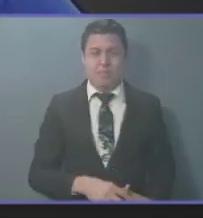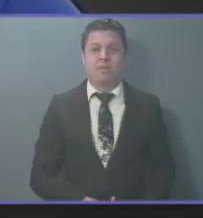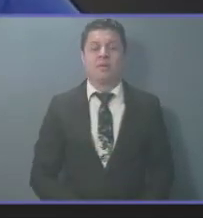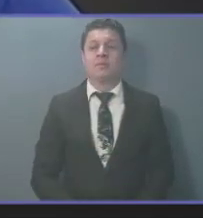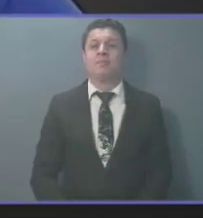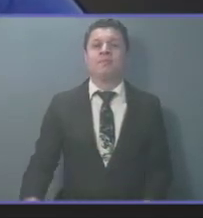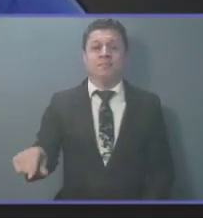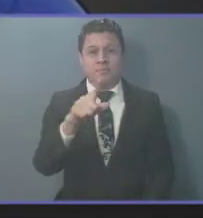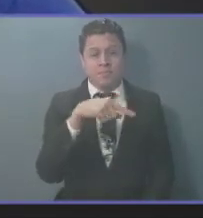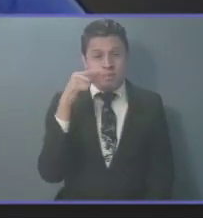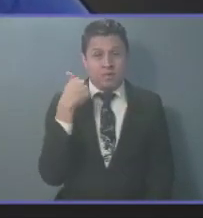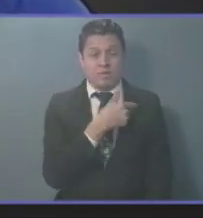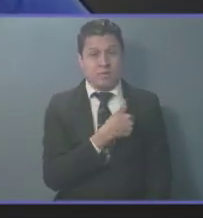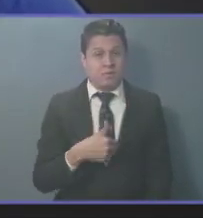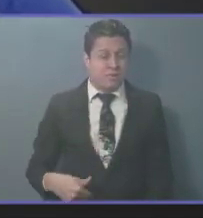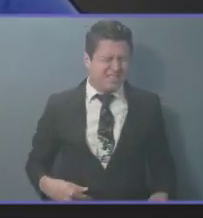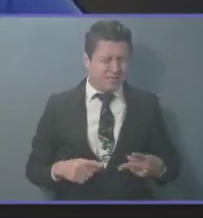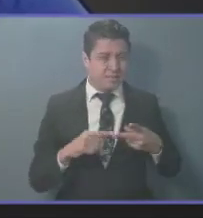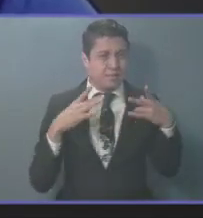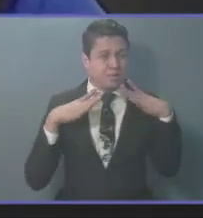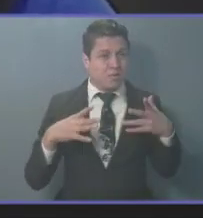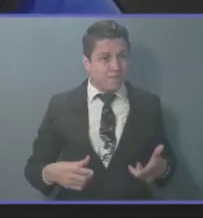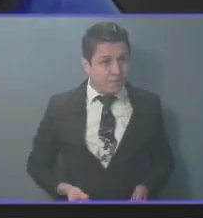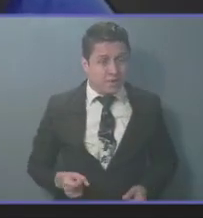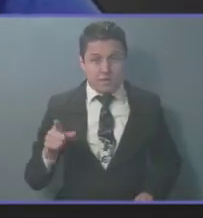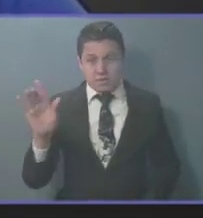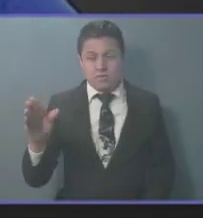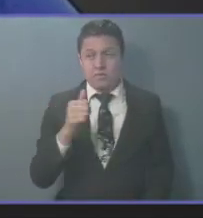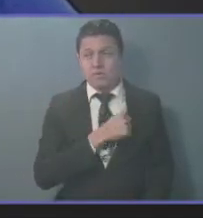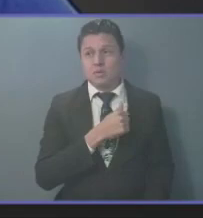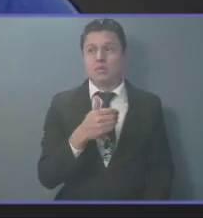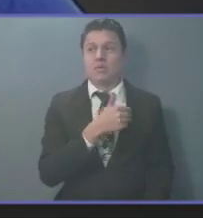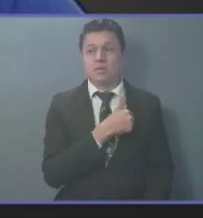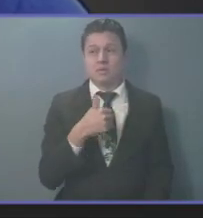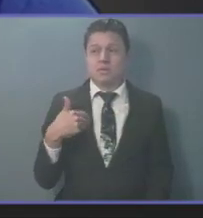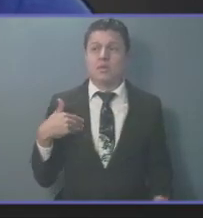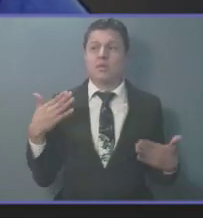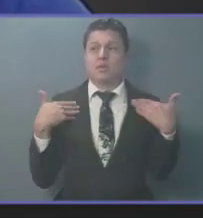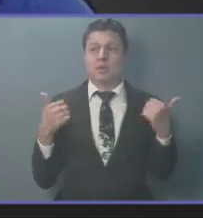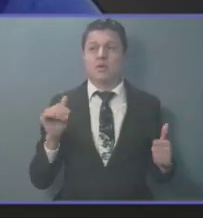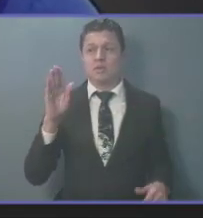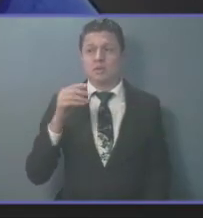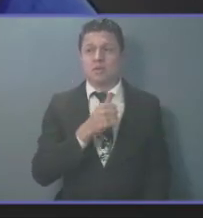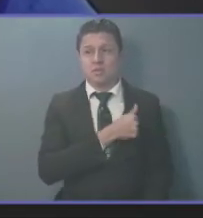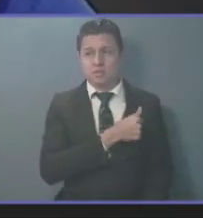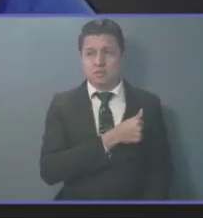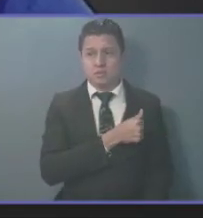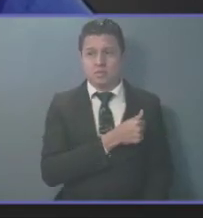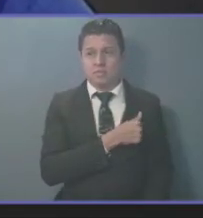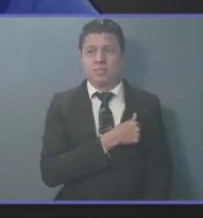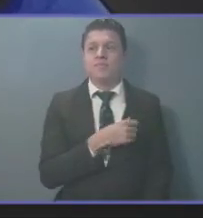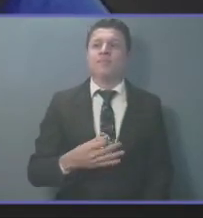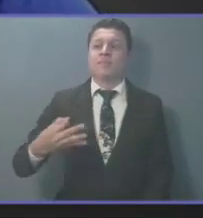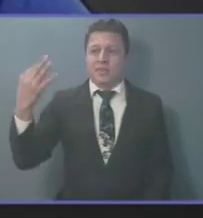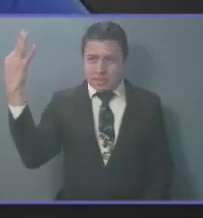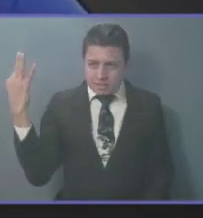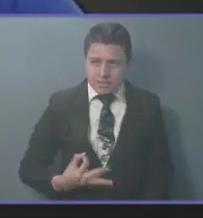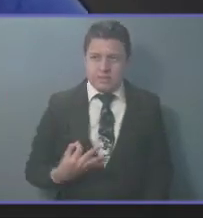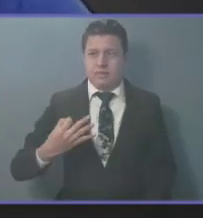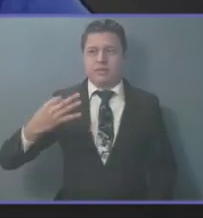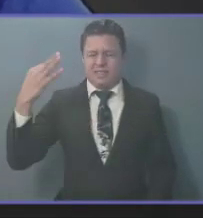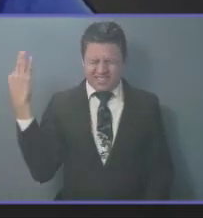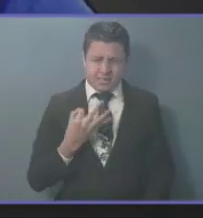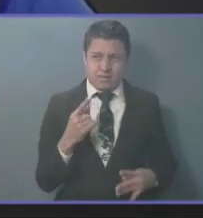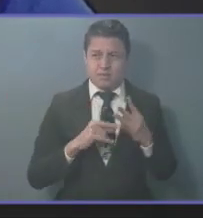señor presidente, gobierno de la República y Ministerio de Salud están obligados a cumplir. No así